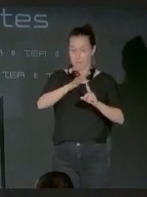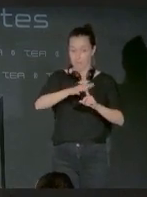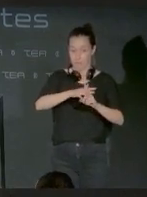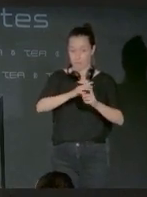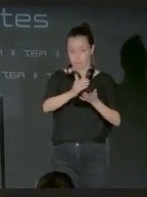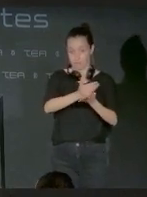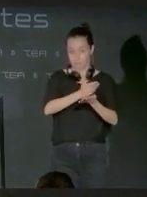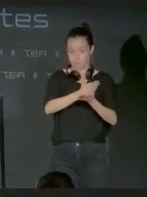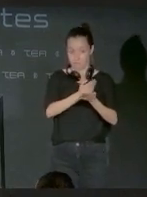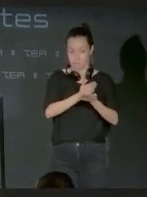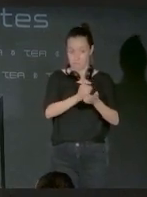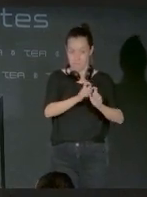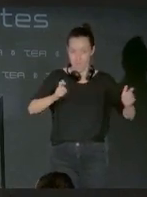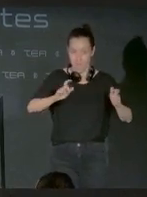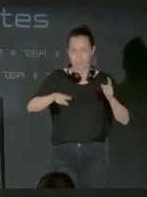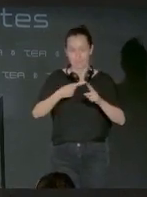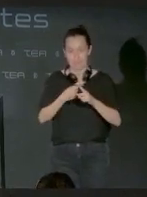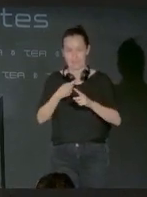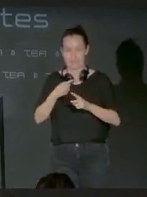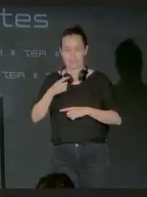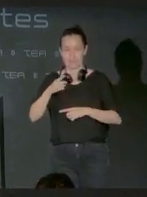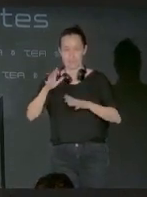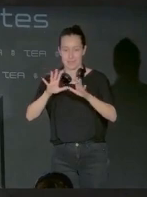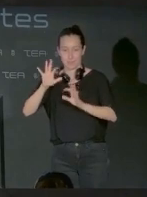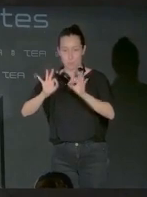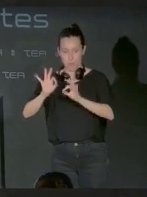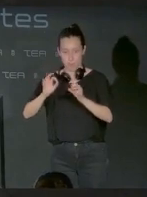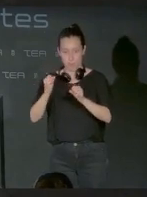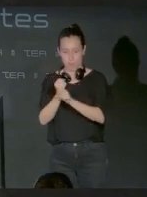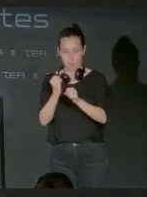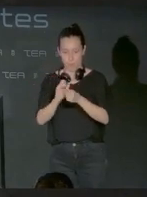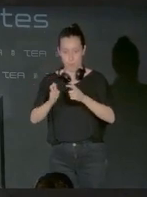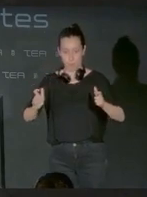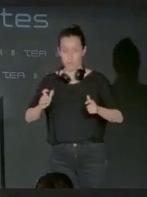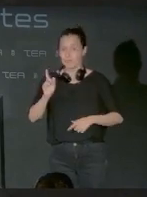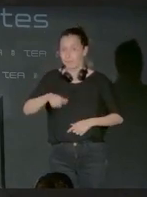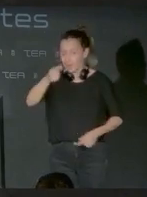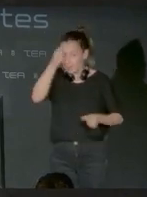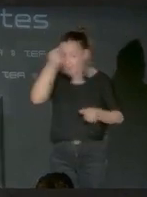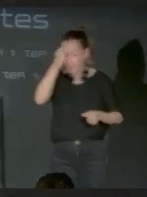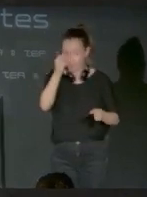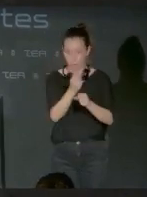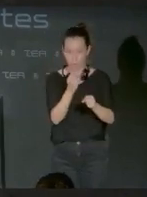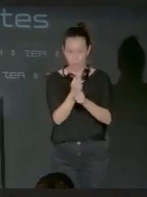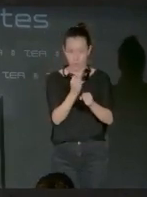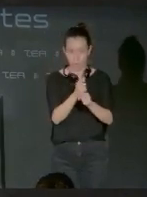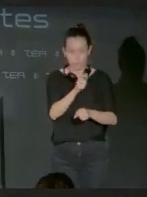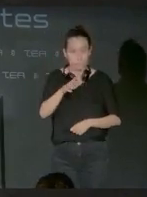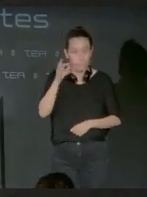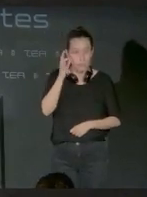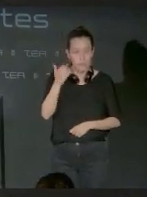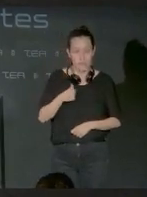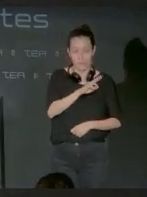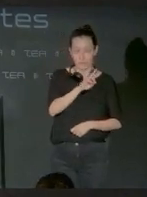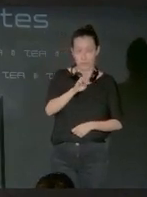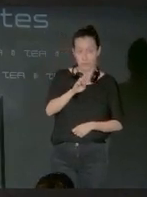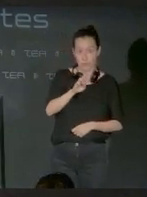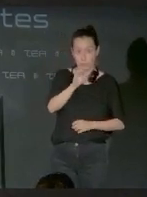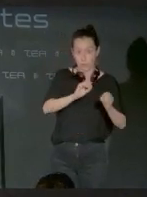empleo el dato del empleo femenino también ha crecido ha pasado del 22% al